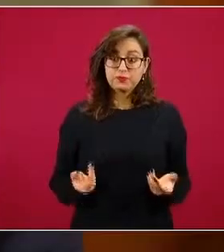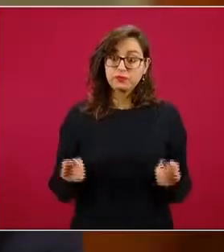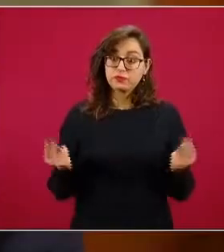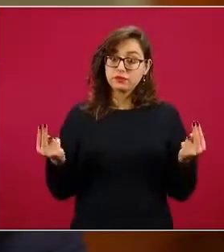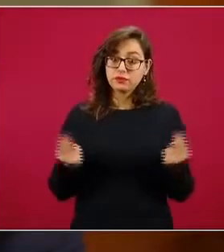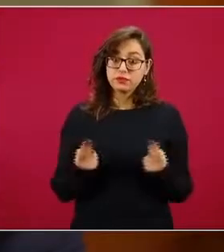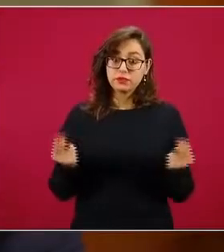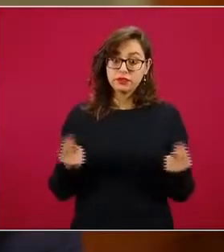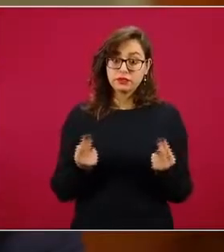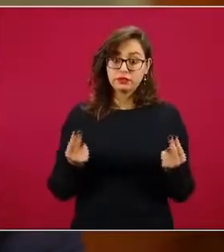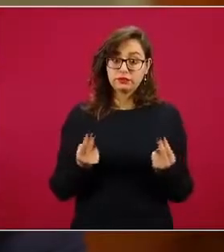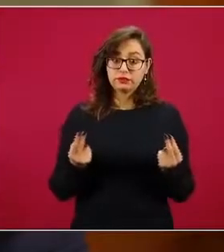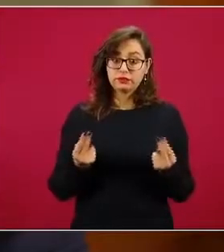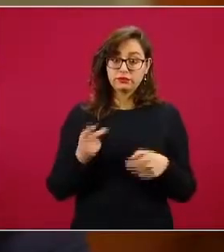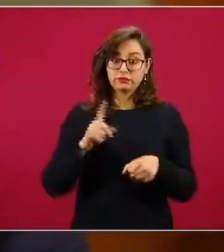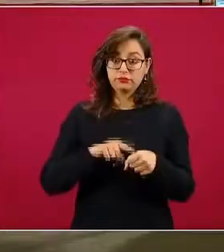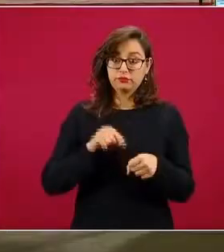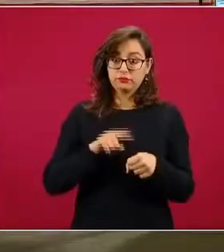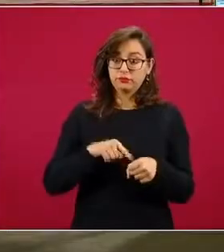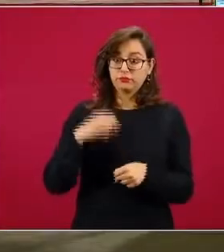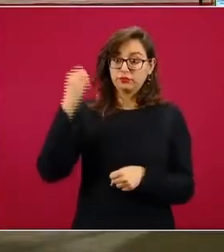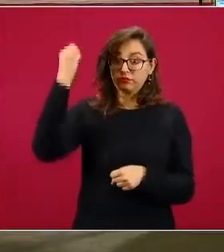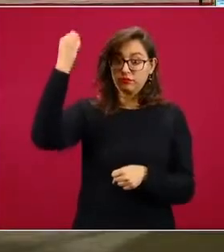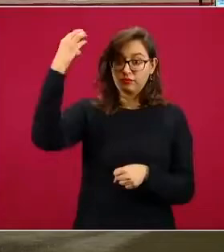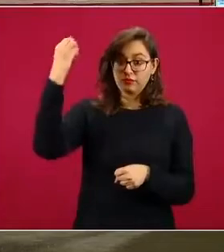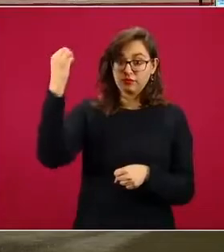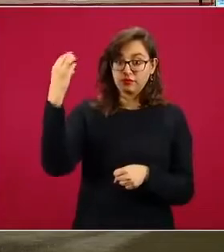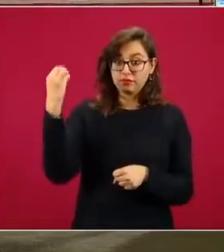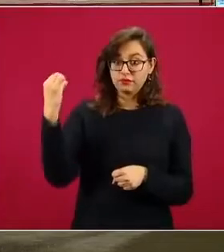semáforo federal, el semáforo de riesgo epidémico,